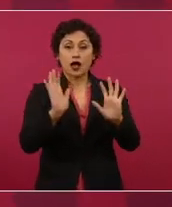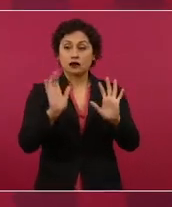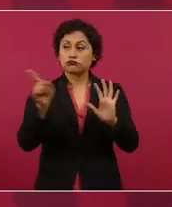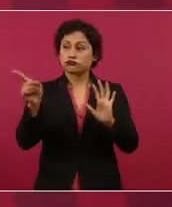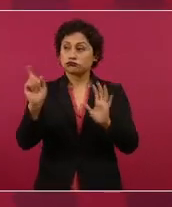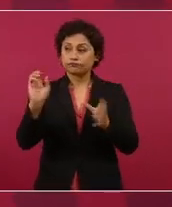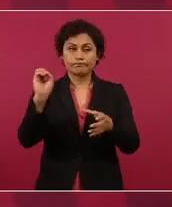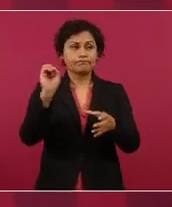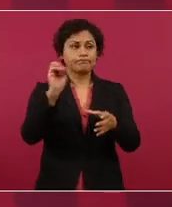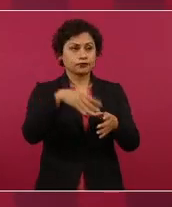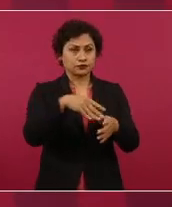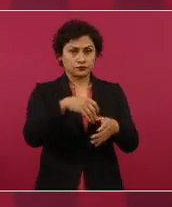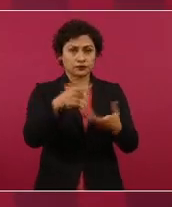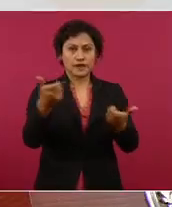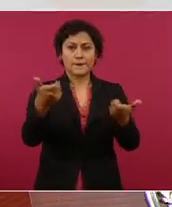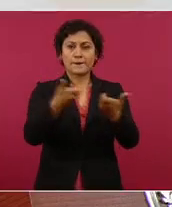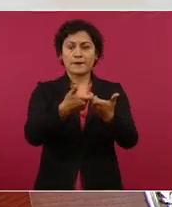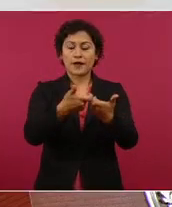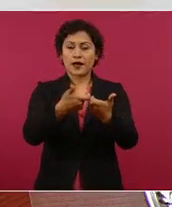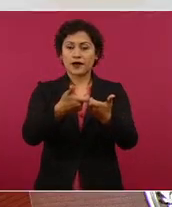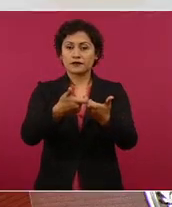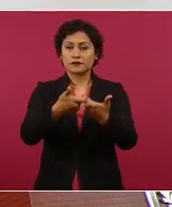inviertan